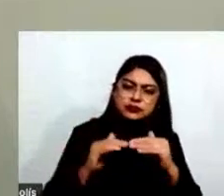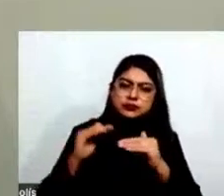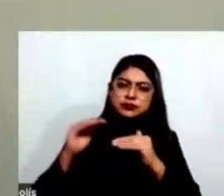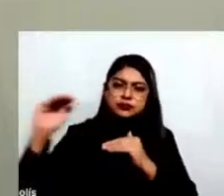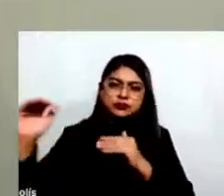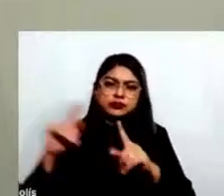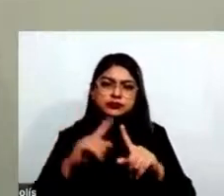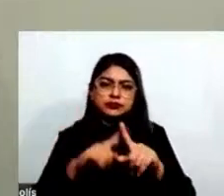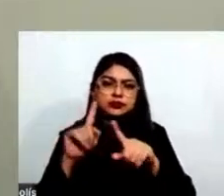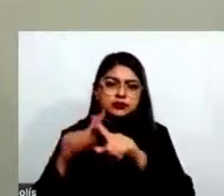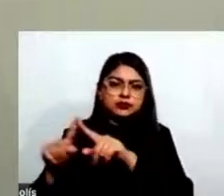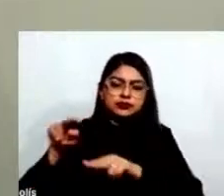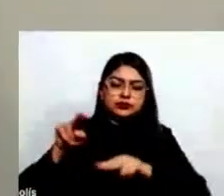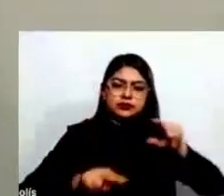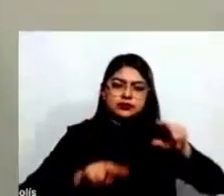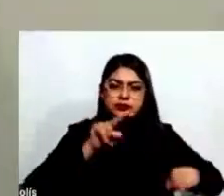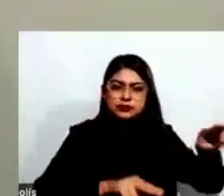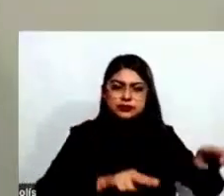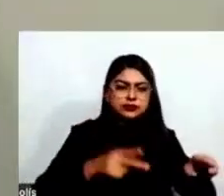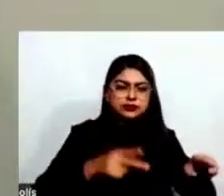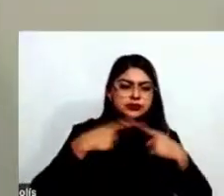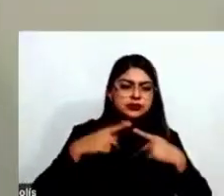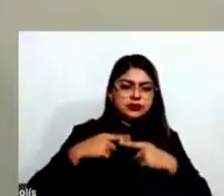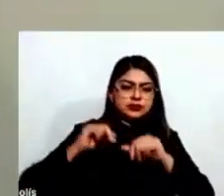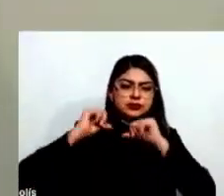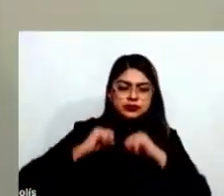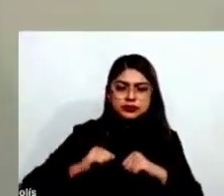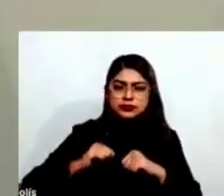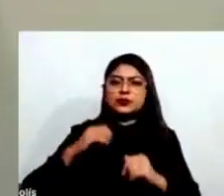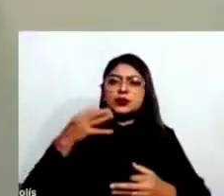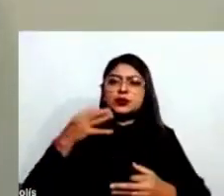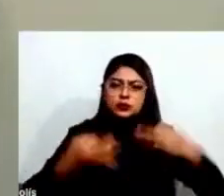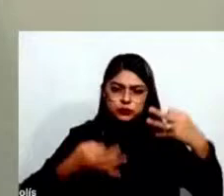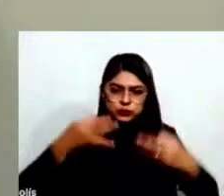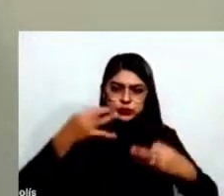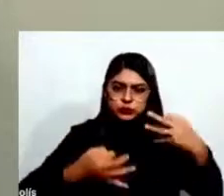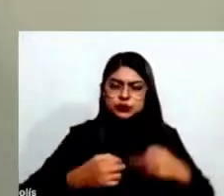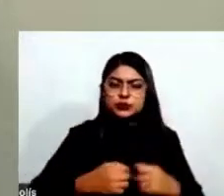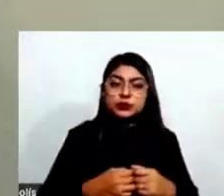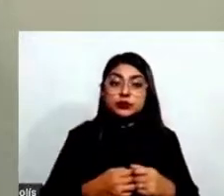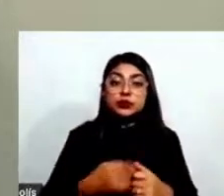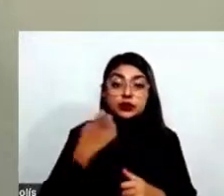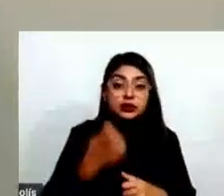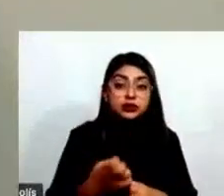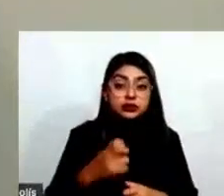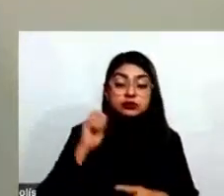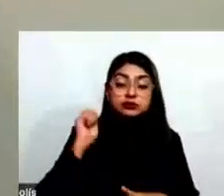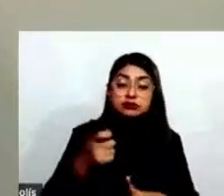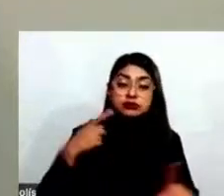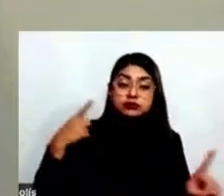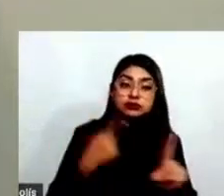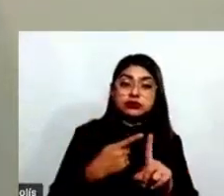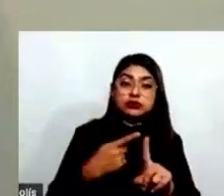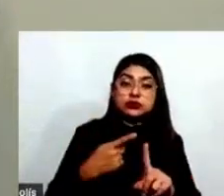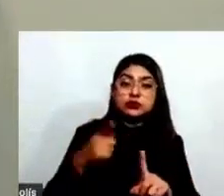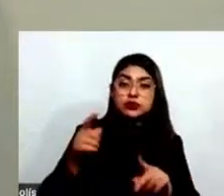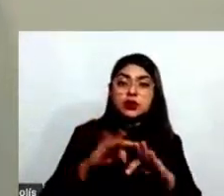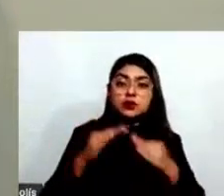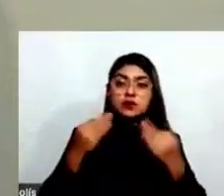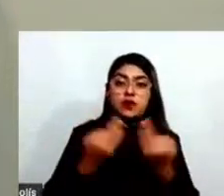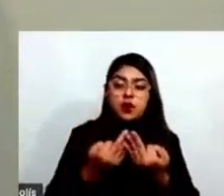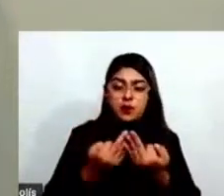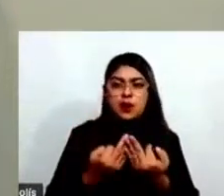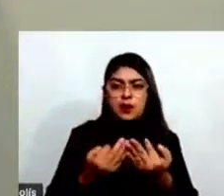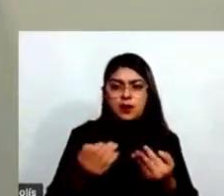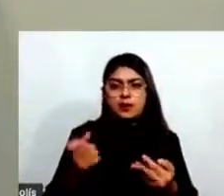de los funcionarios judiciales. Así, un mecanismo que ha sido especialmente popular es el de la realización